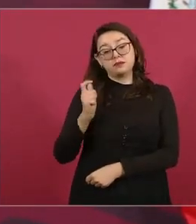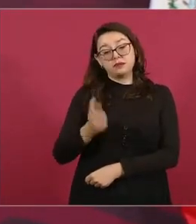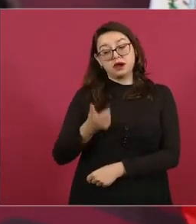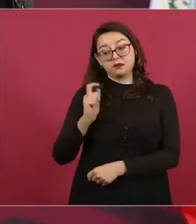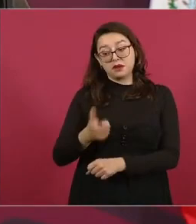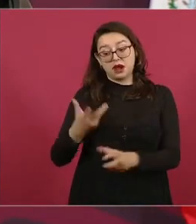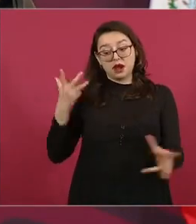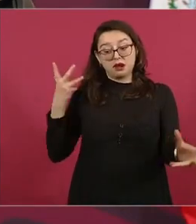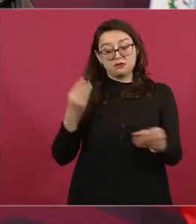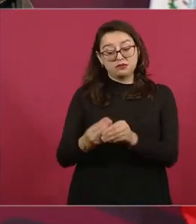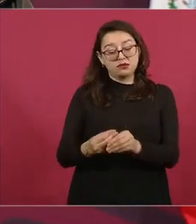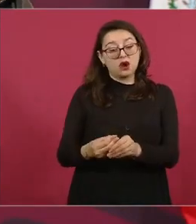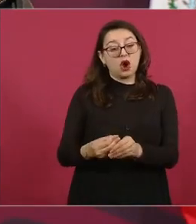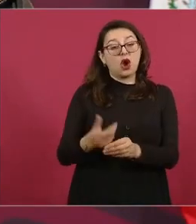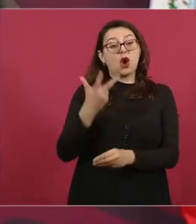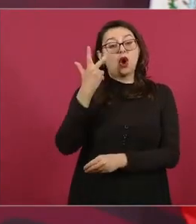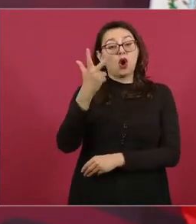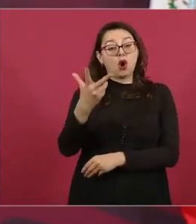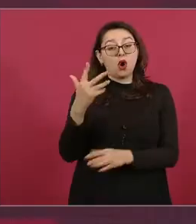$8,000 millones